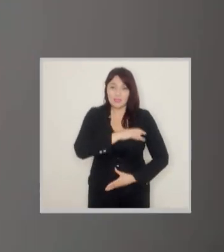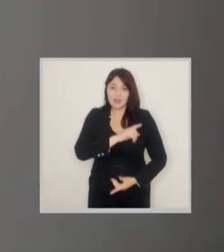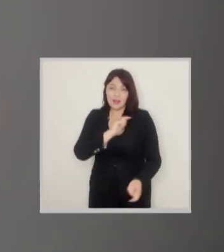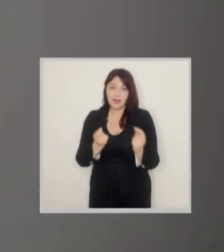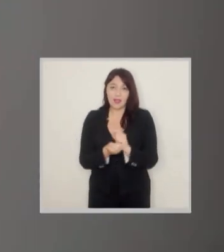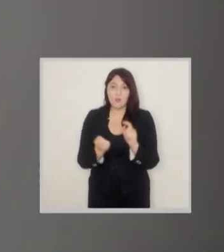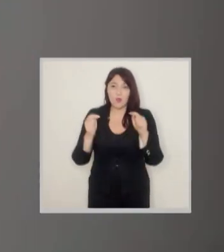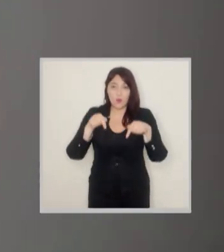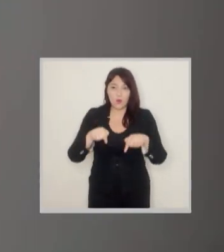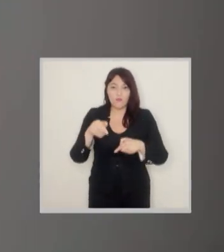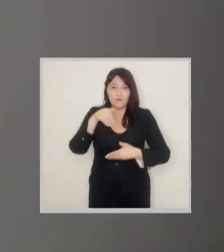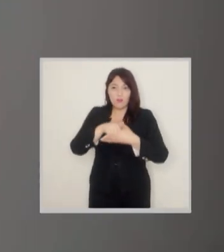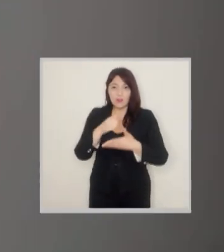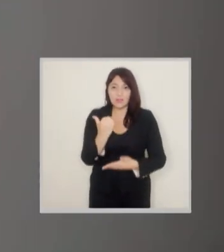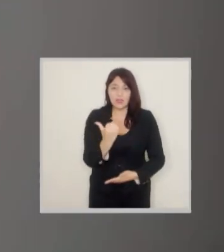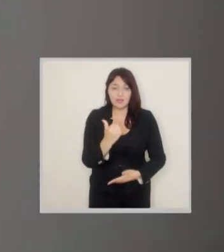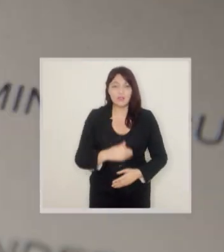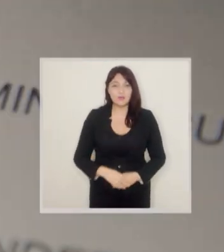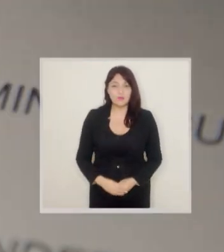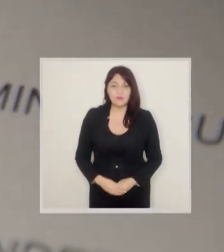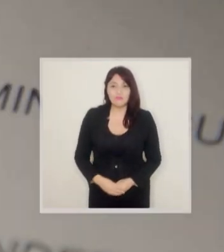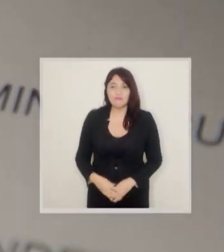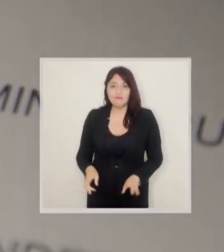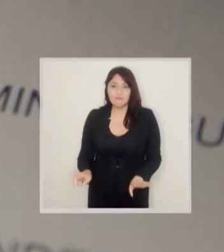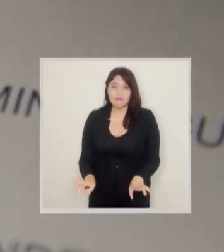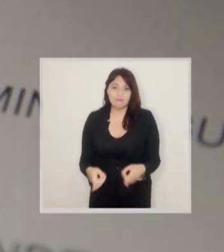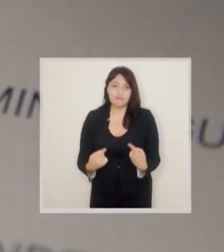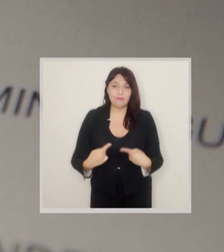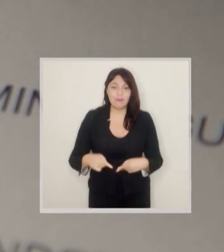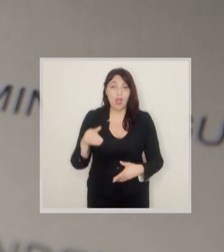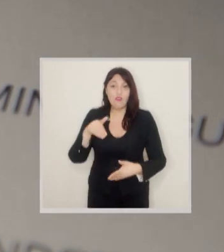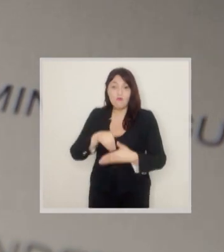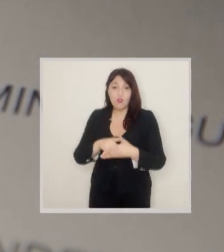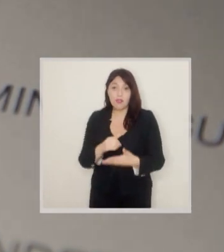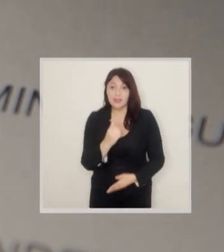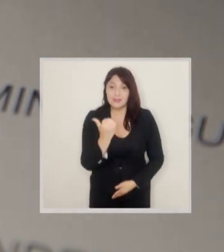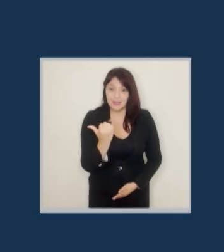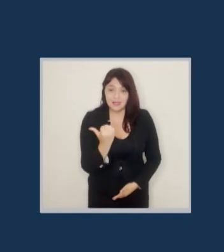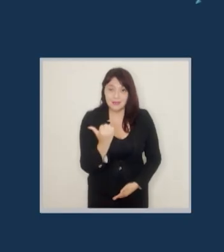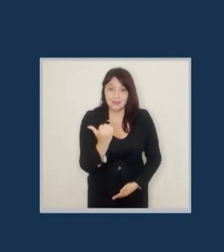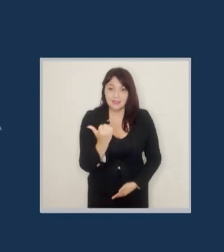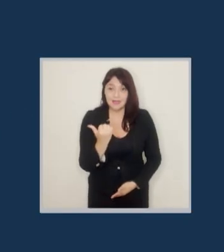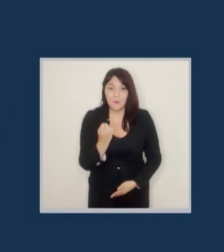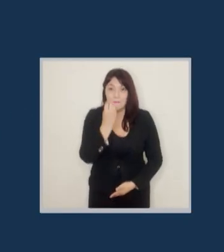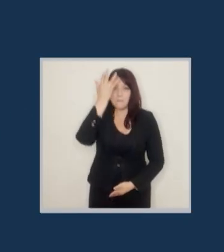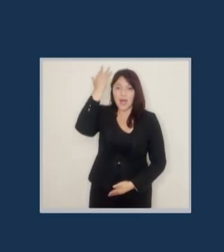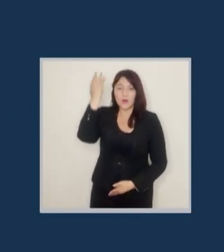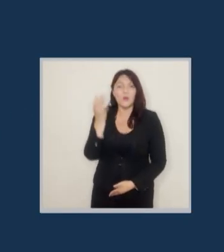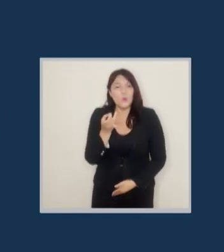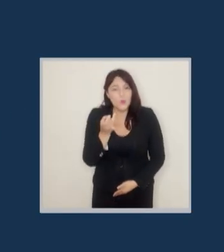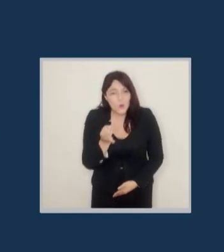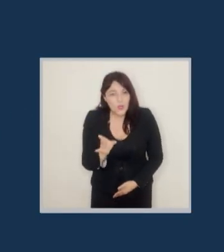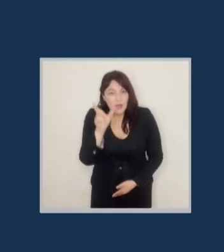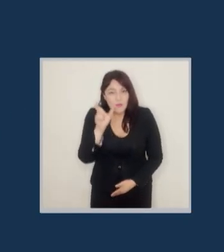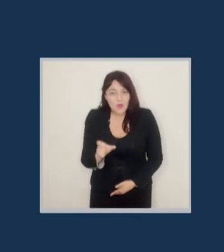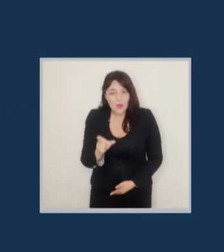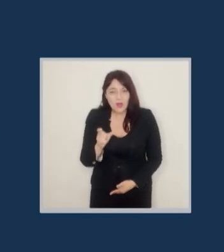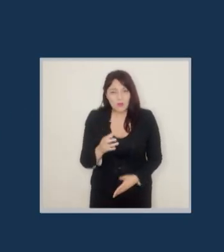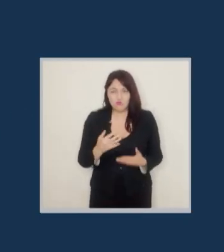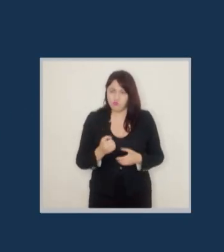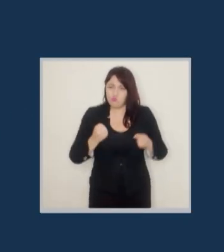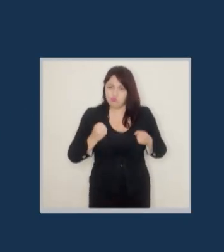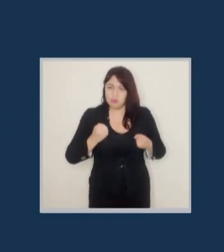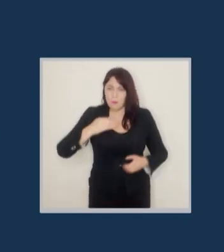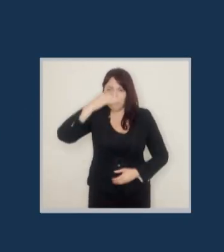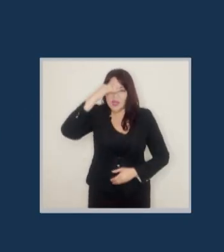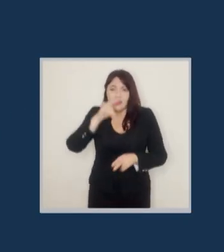hoy. Vota 6. Vota 6. Marco, el único con el coraje, la